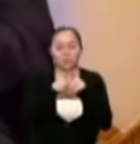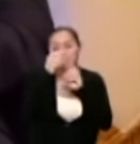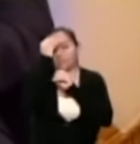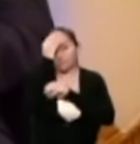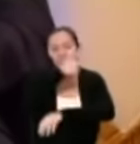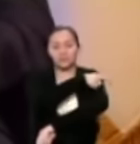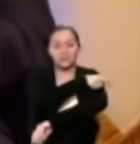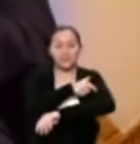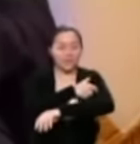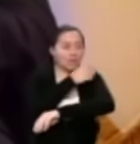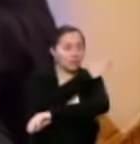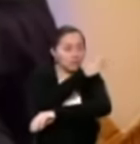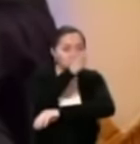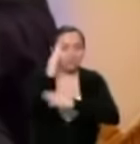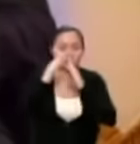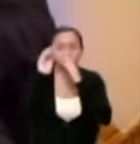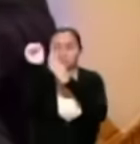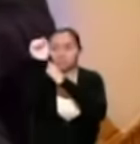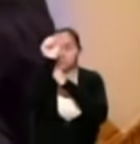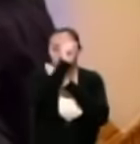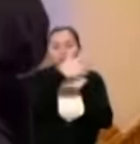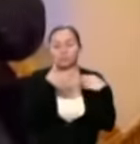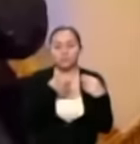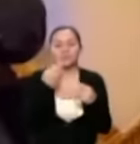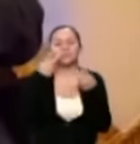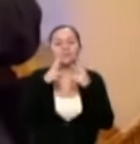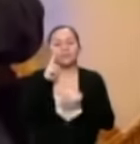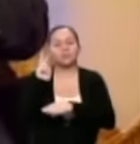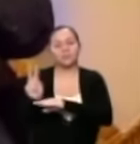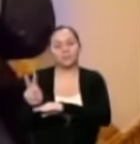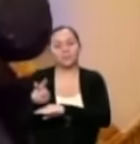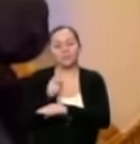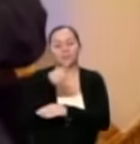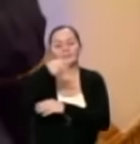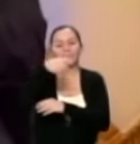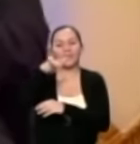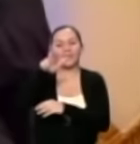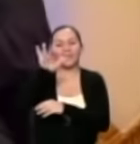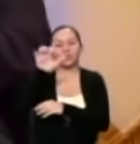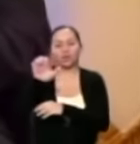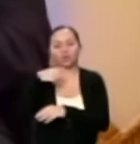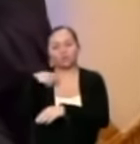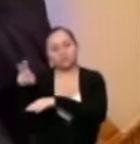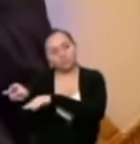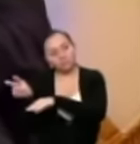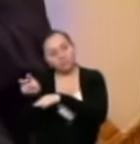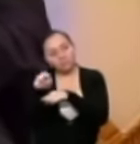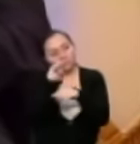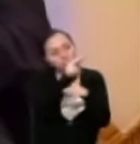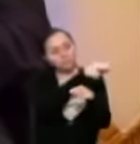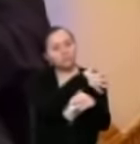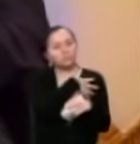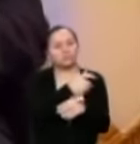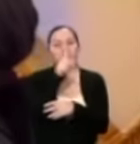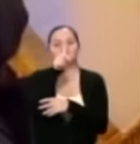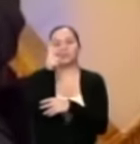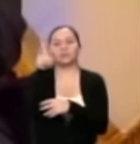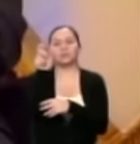móviles, entre los cuales se encuentran los peritos que revisan los daños que han sufrido las casas, 120